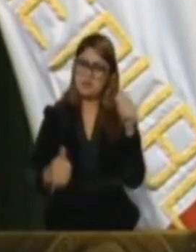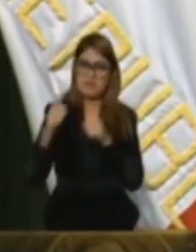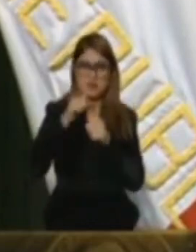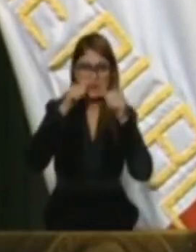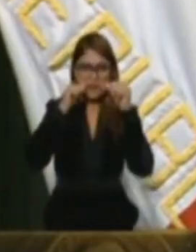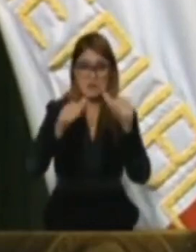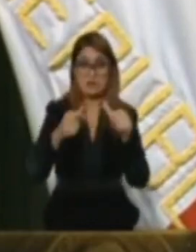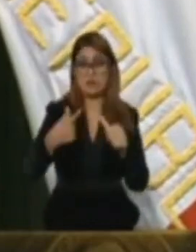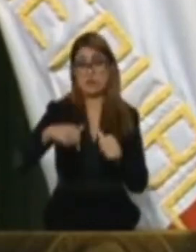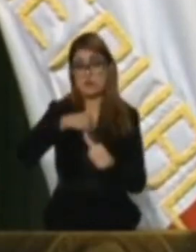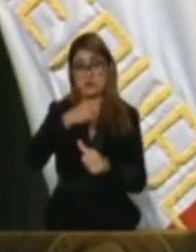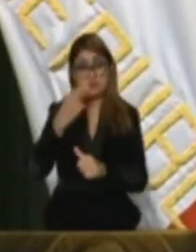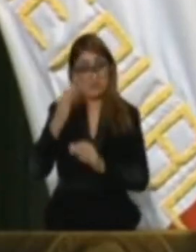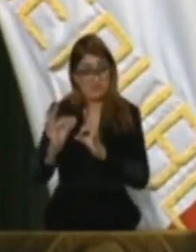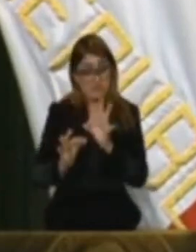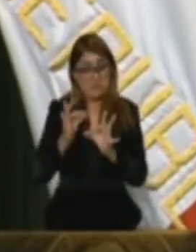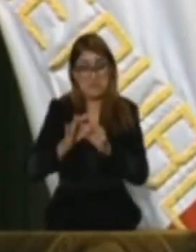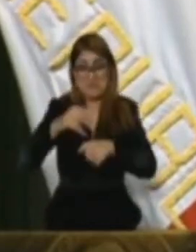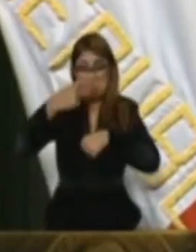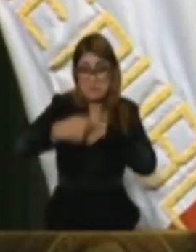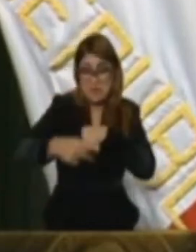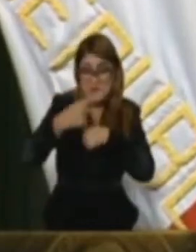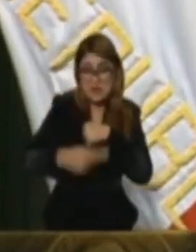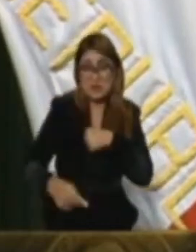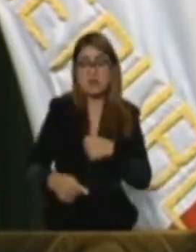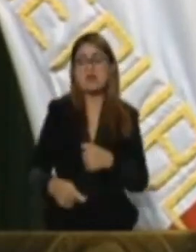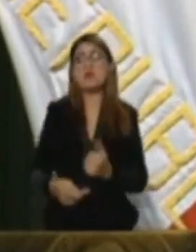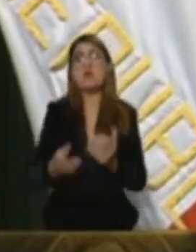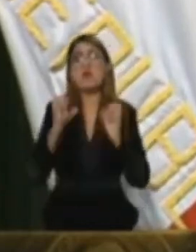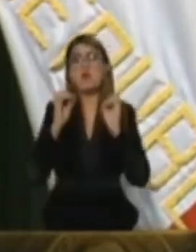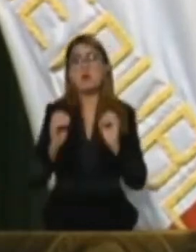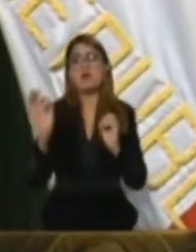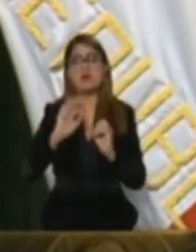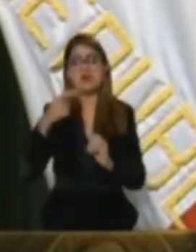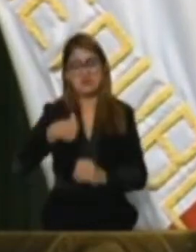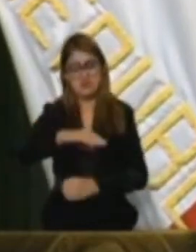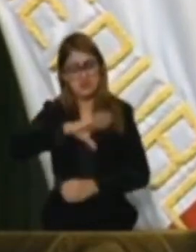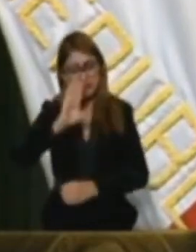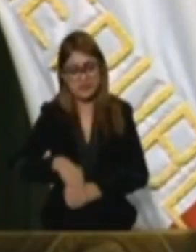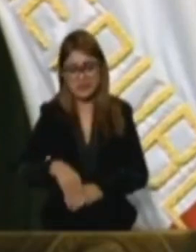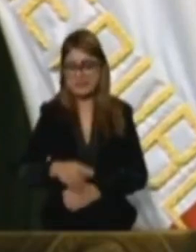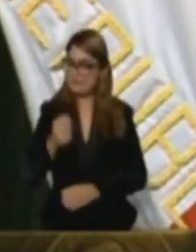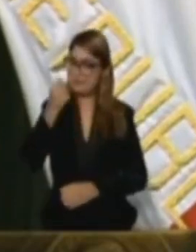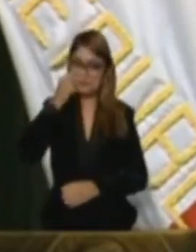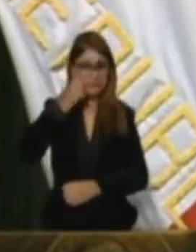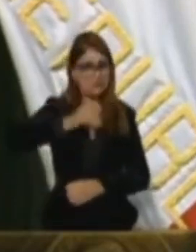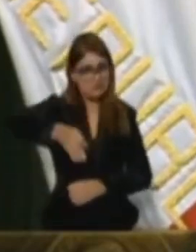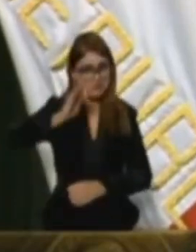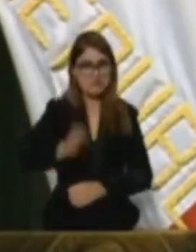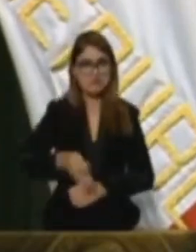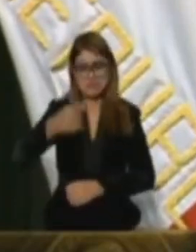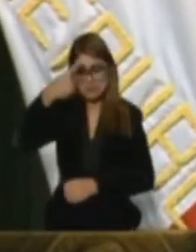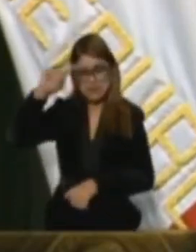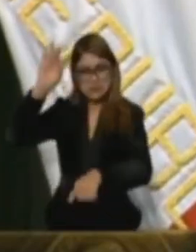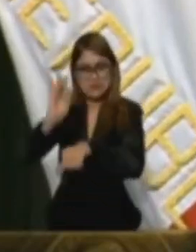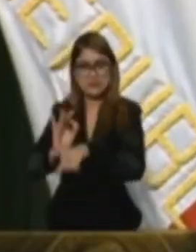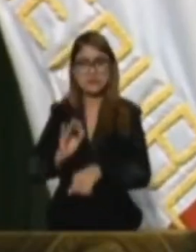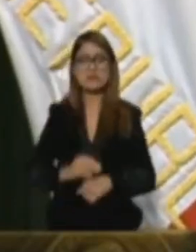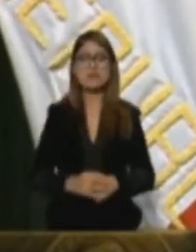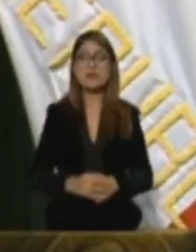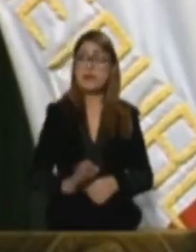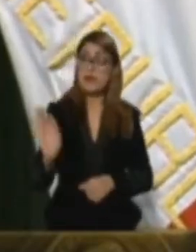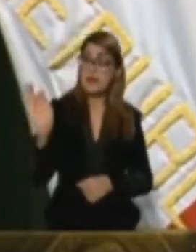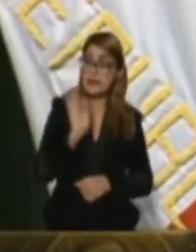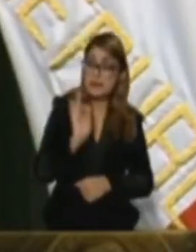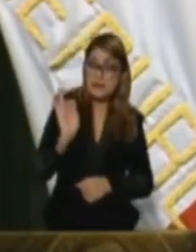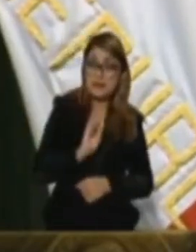vuestro deber, aún con el peligro y aún con la seguridad de perder la existencia. Si en vuestra ansiedad de volver a ver